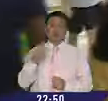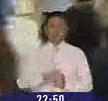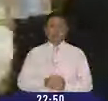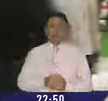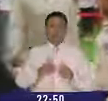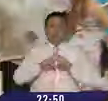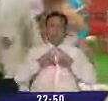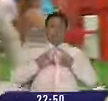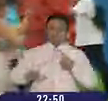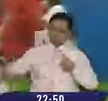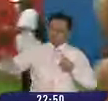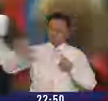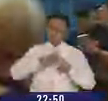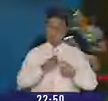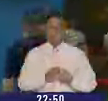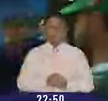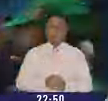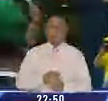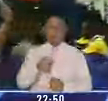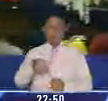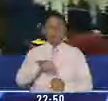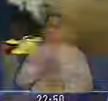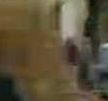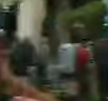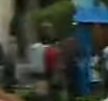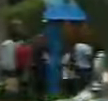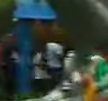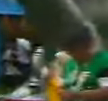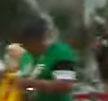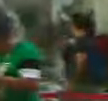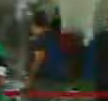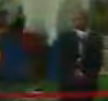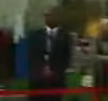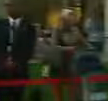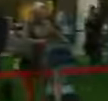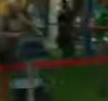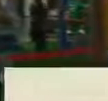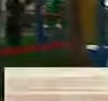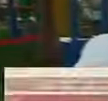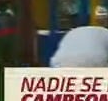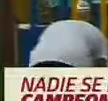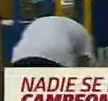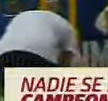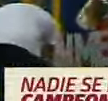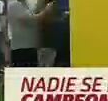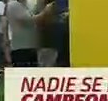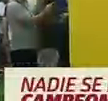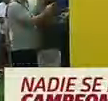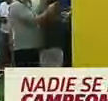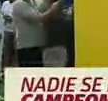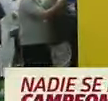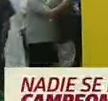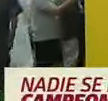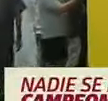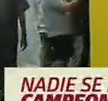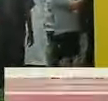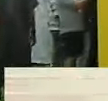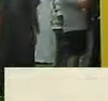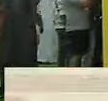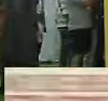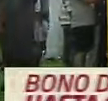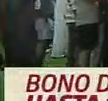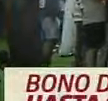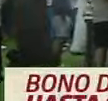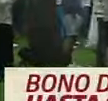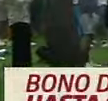diferentes espacios de la Copa América. Y este es un espacio para la historia, Acá recordamos a Jorge Pelé, Edson Arantes de